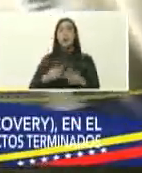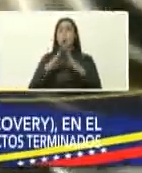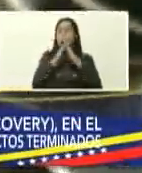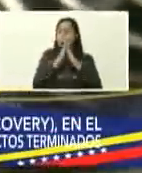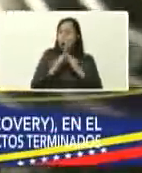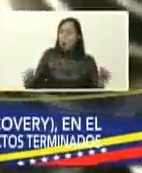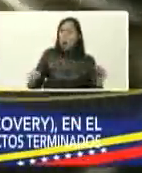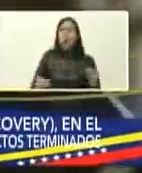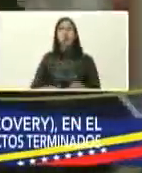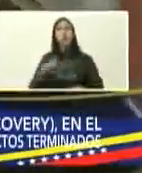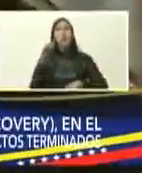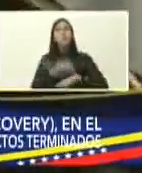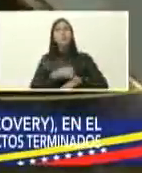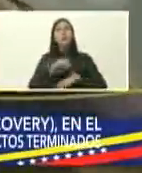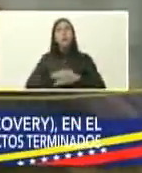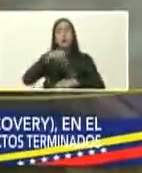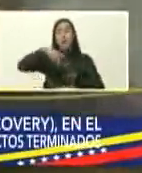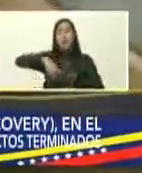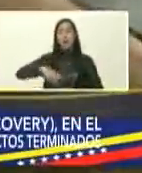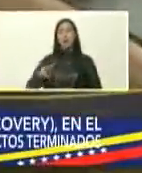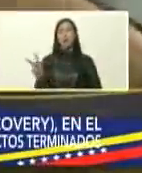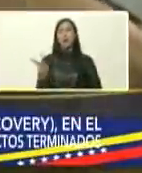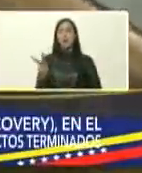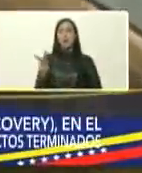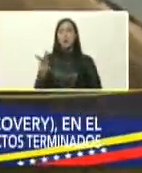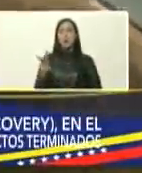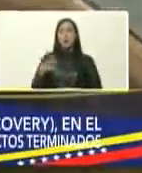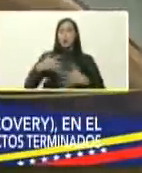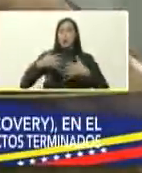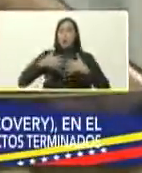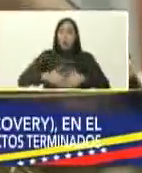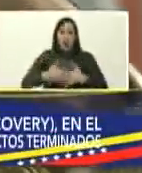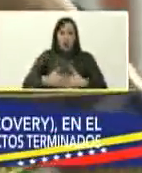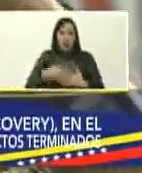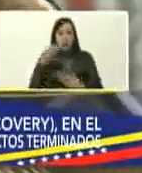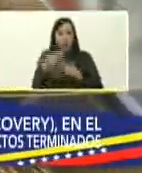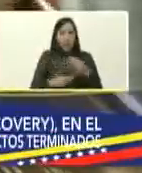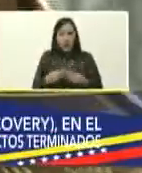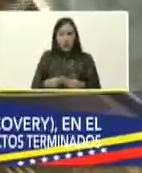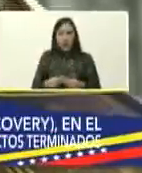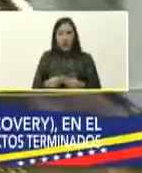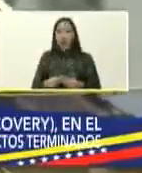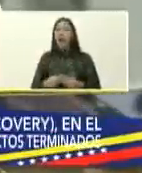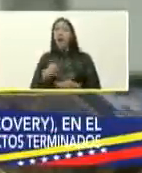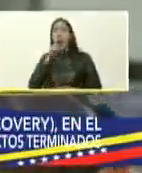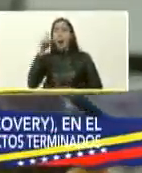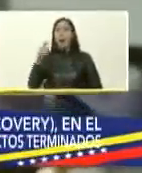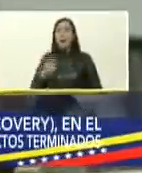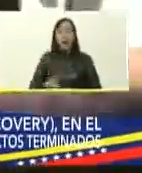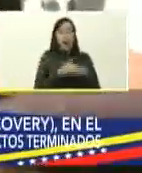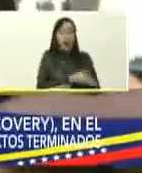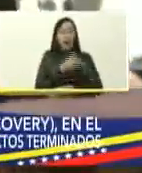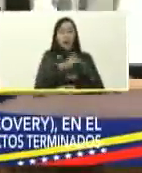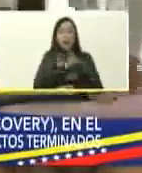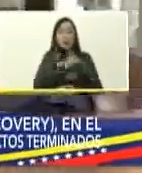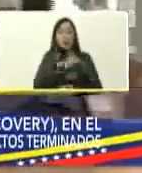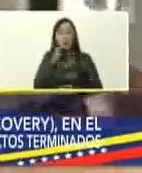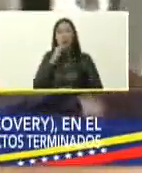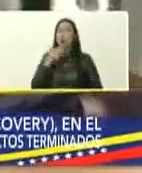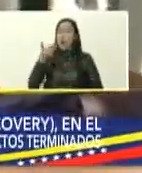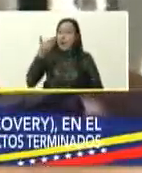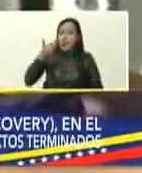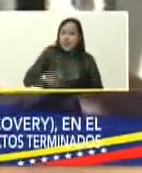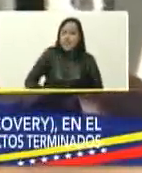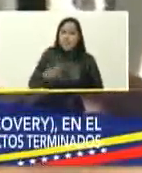el sector calzado del país, que hace que estas empresas, como usted al inicio de esta actividad ha mencionado, es